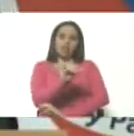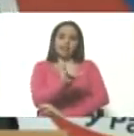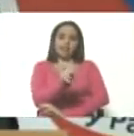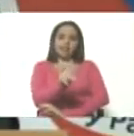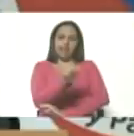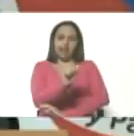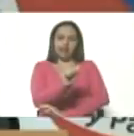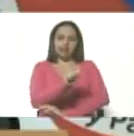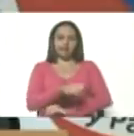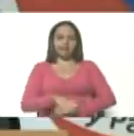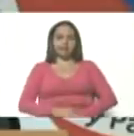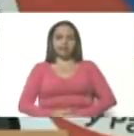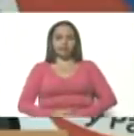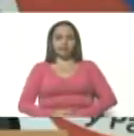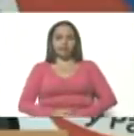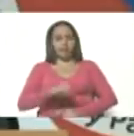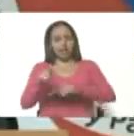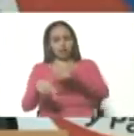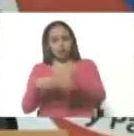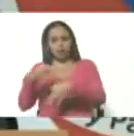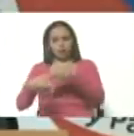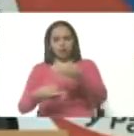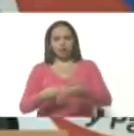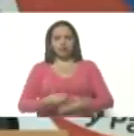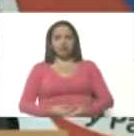De heroína, que más adelante lo voy a explicar.